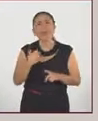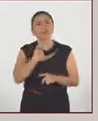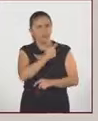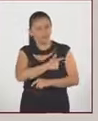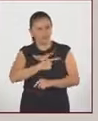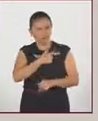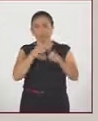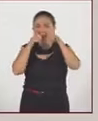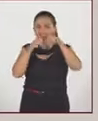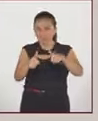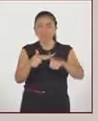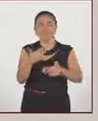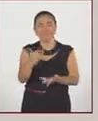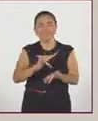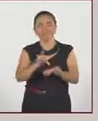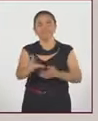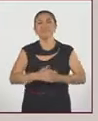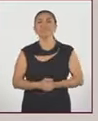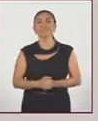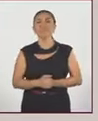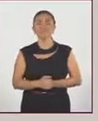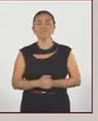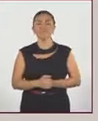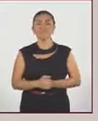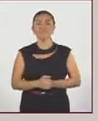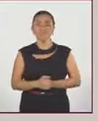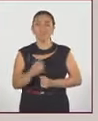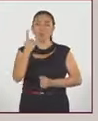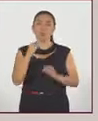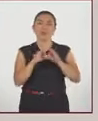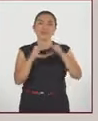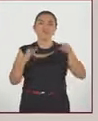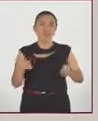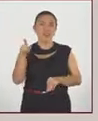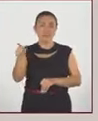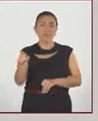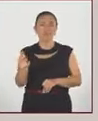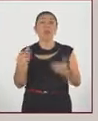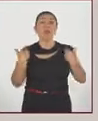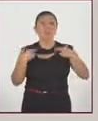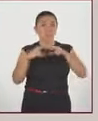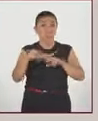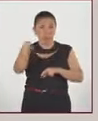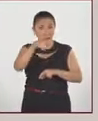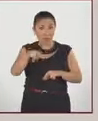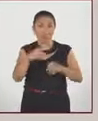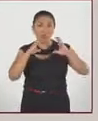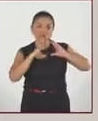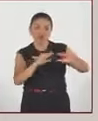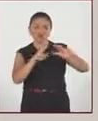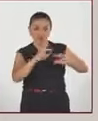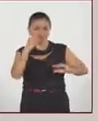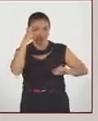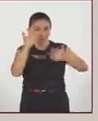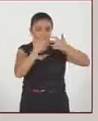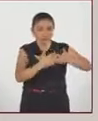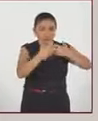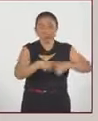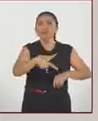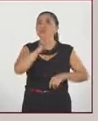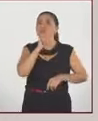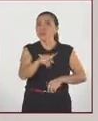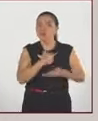disponible. Muchas gracias. Gracias. Aquí dejé una frase, los docentes no solo forman mentes, también contribuyen al